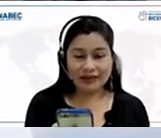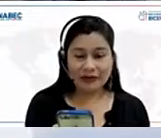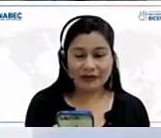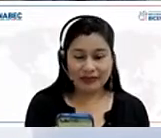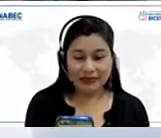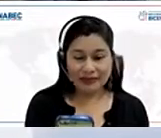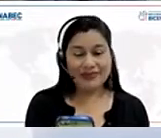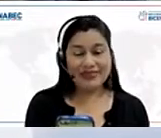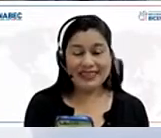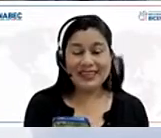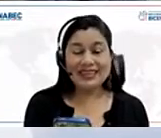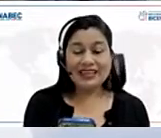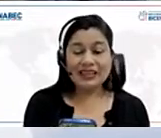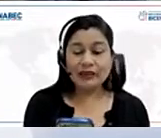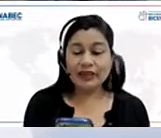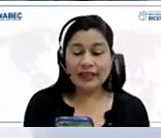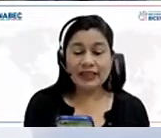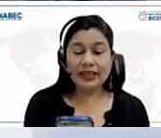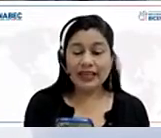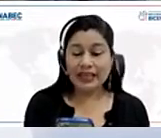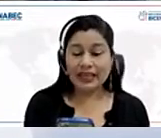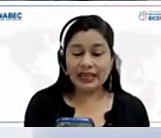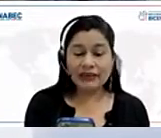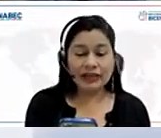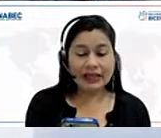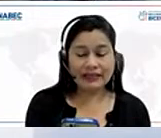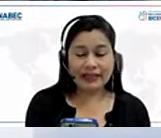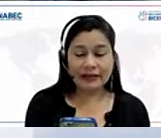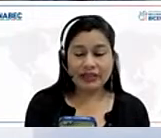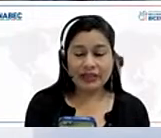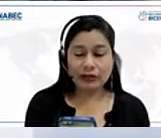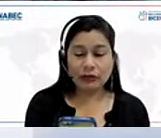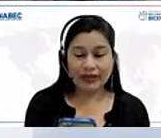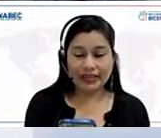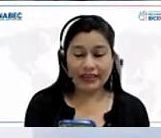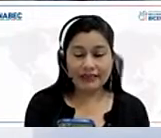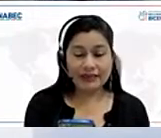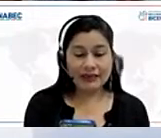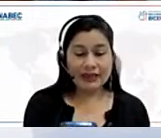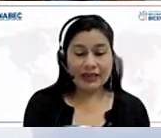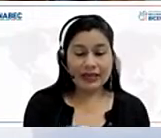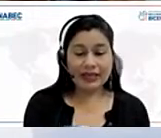valiosa información, ¿sí? Y nos dicen que en el caso de que estén terminando su carrera